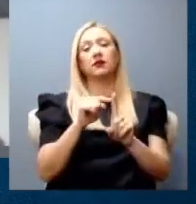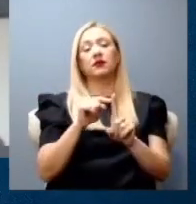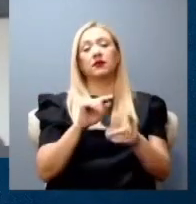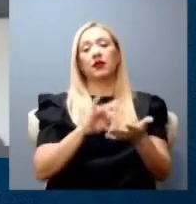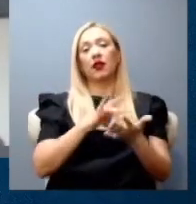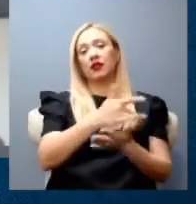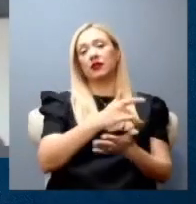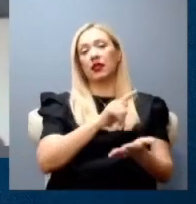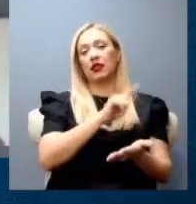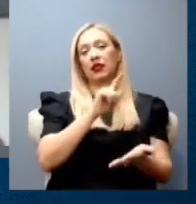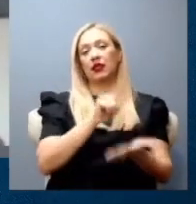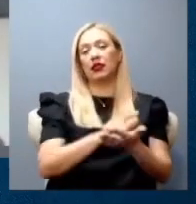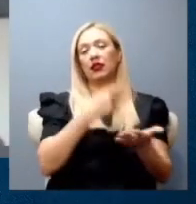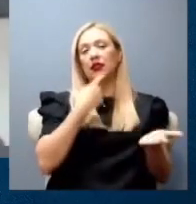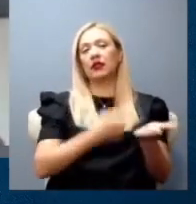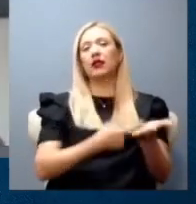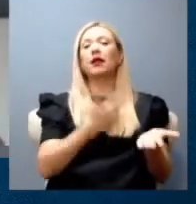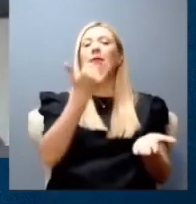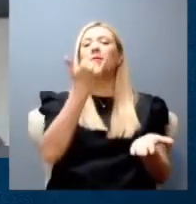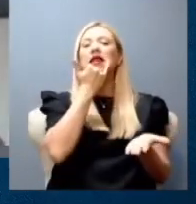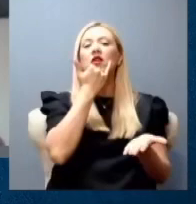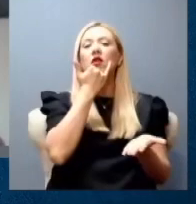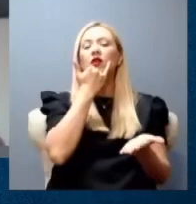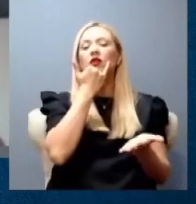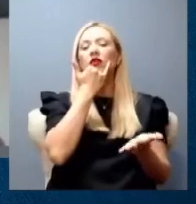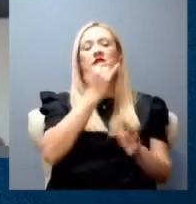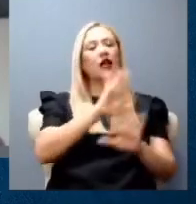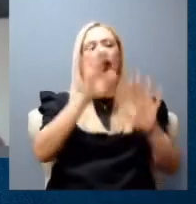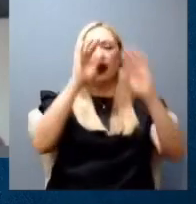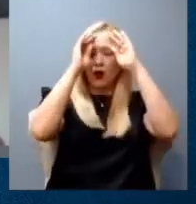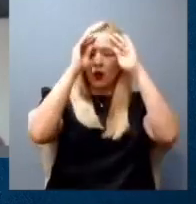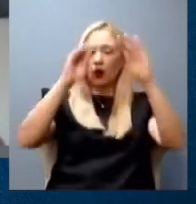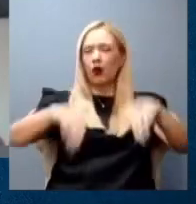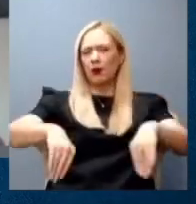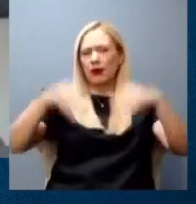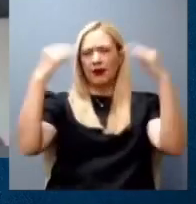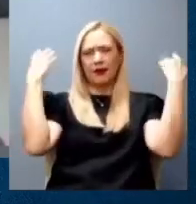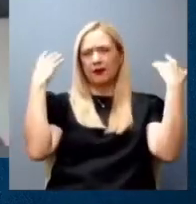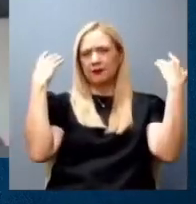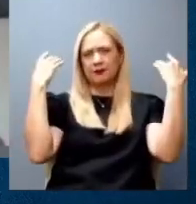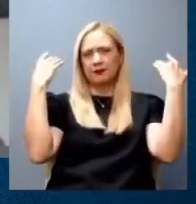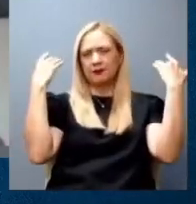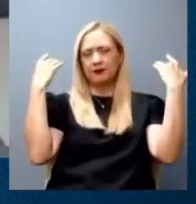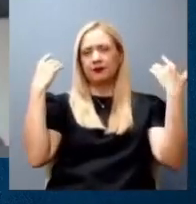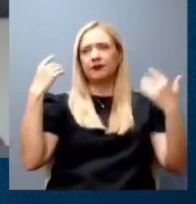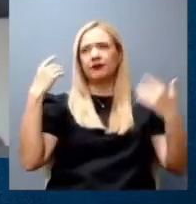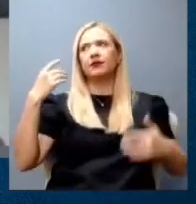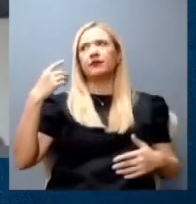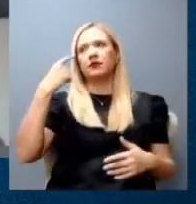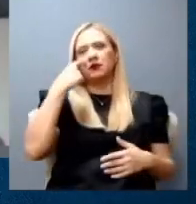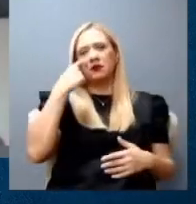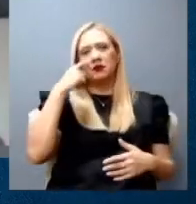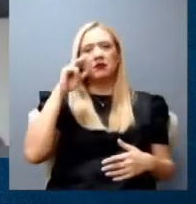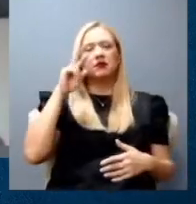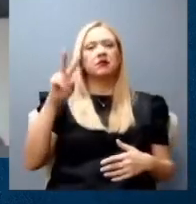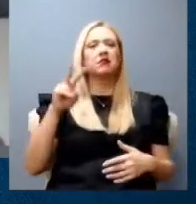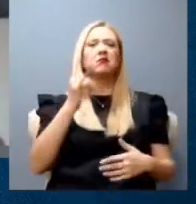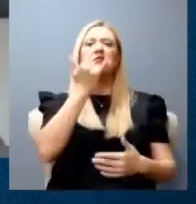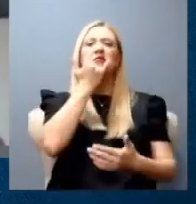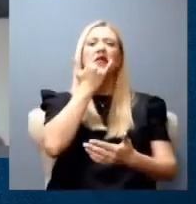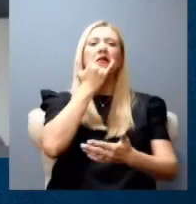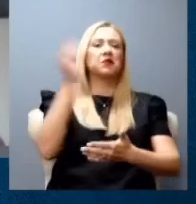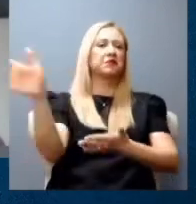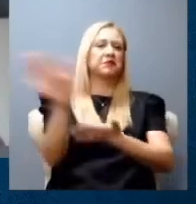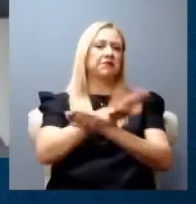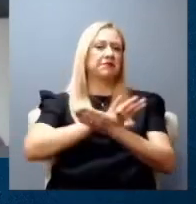el cual se perdonan los delitos cometidos. Y normalmente lo que veíamos era amnistías totales, es